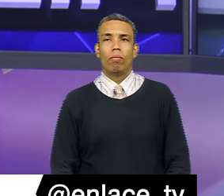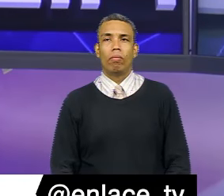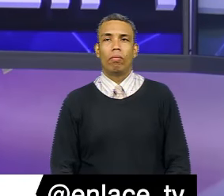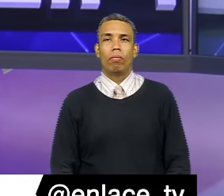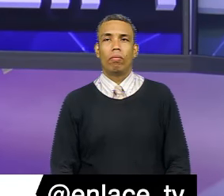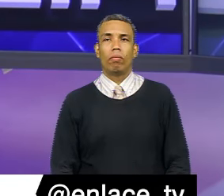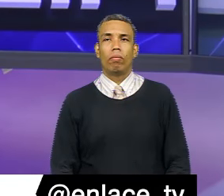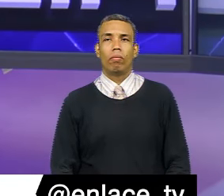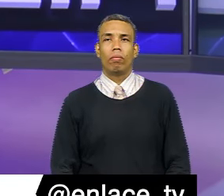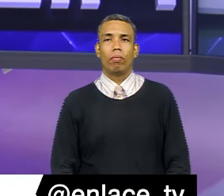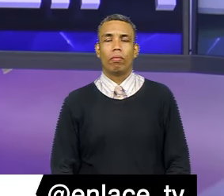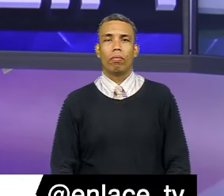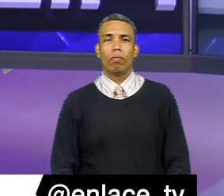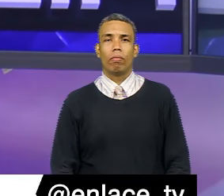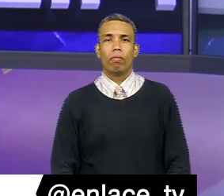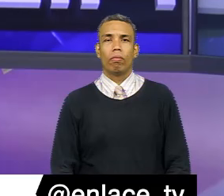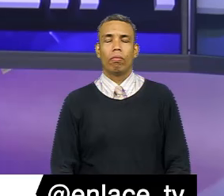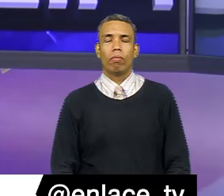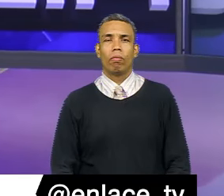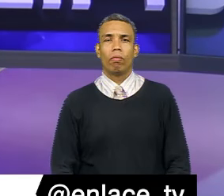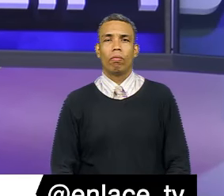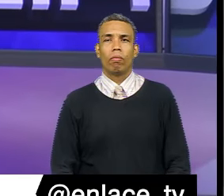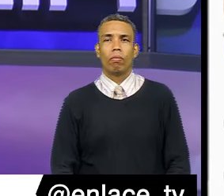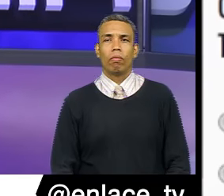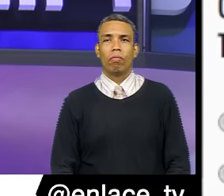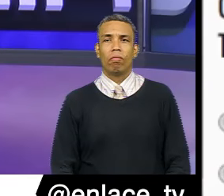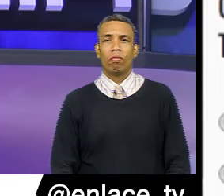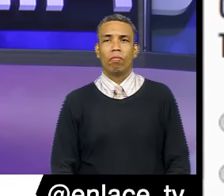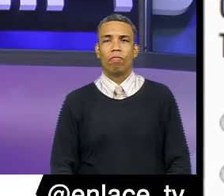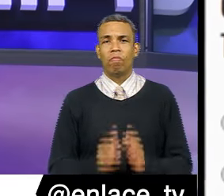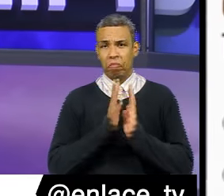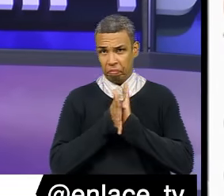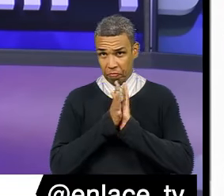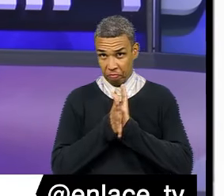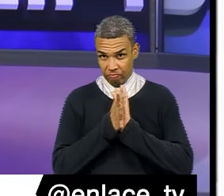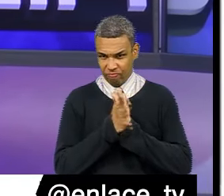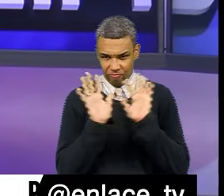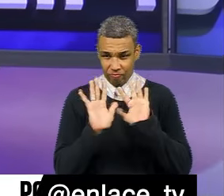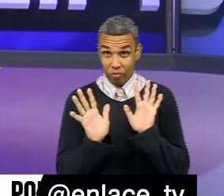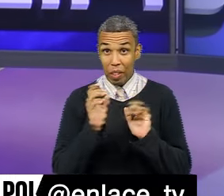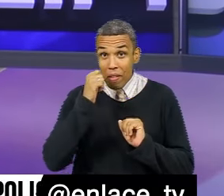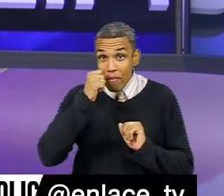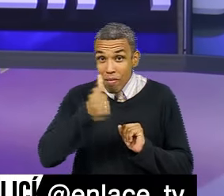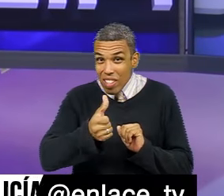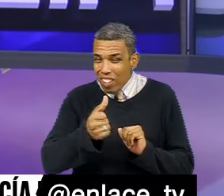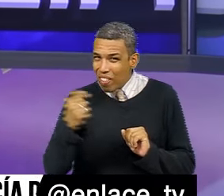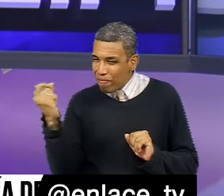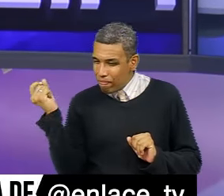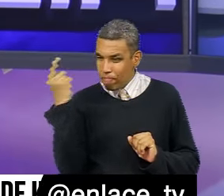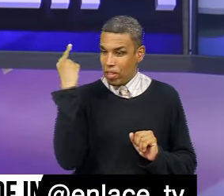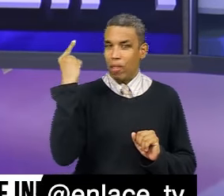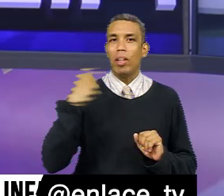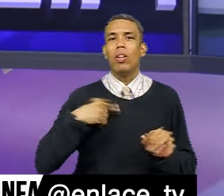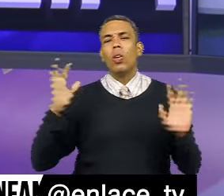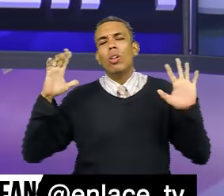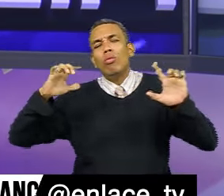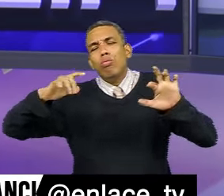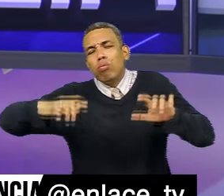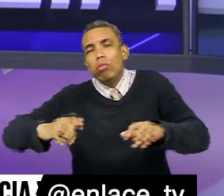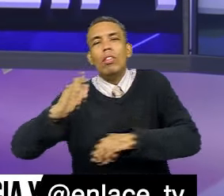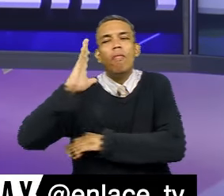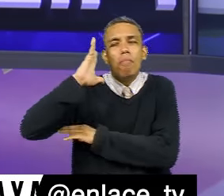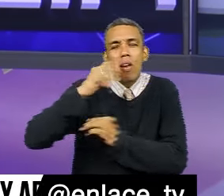Nosotros seguimos llevando información a sus hogares, pues comenzaron a llegar los primeros exponentes para llevar a cabo mañana el primer encuentro por la movilidad y seguridad